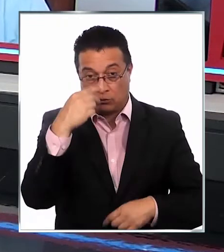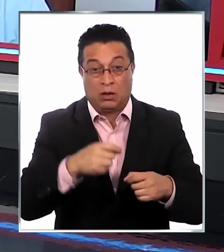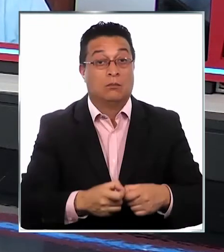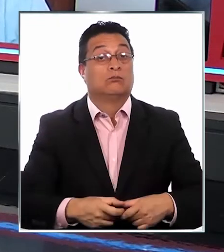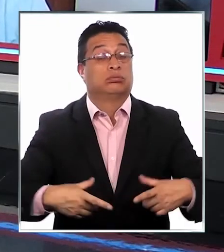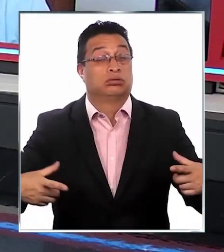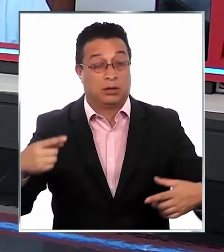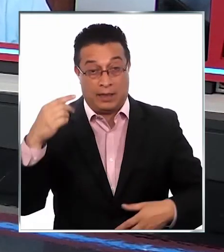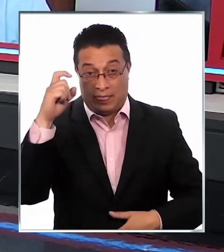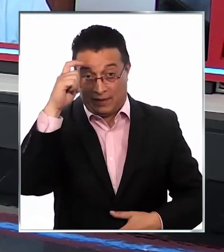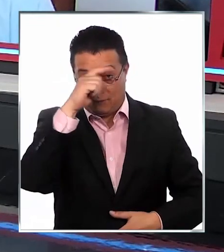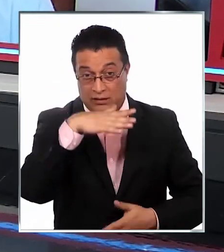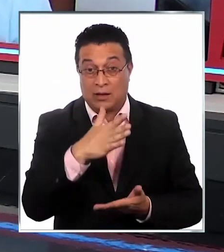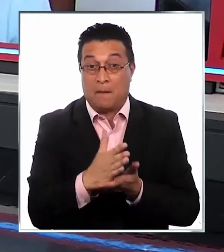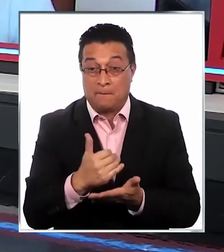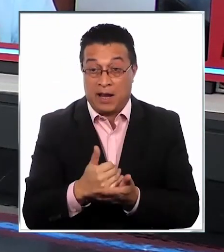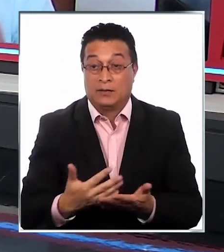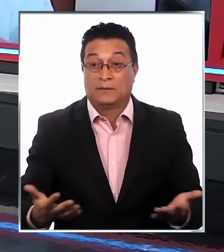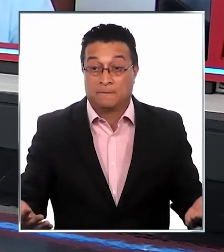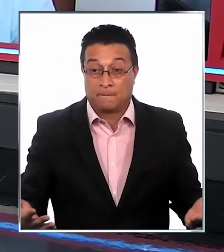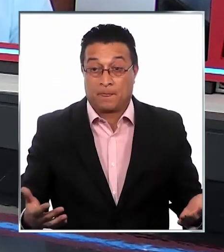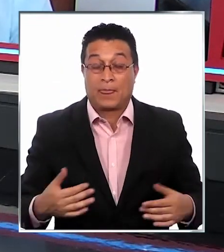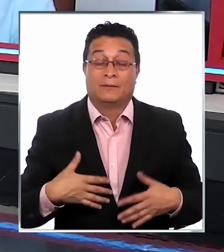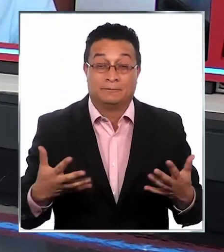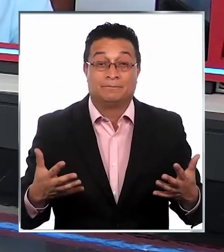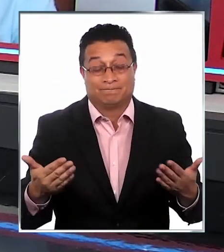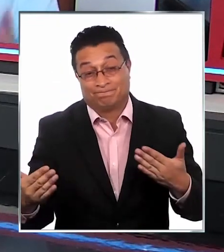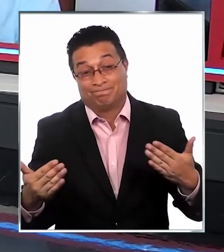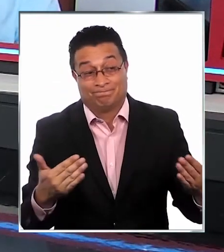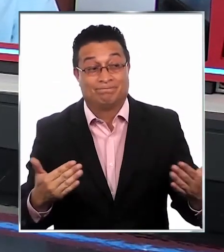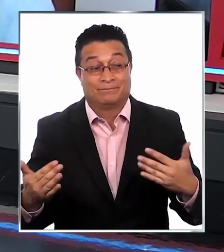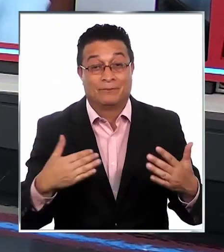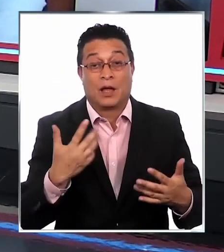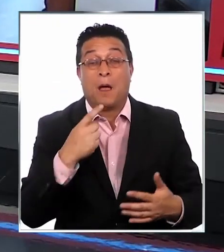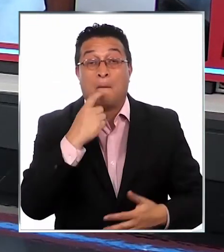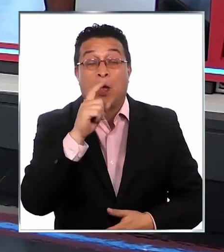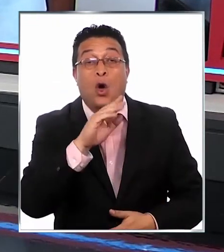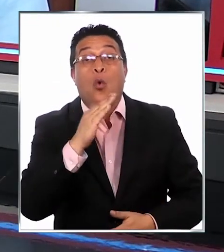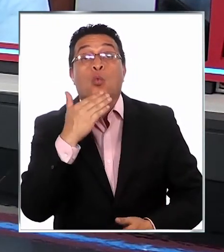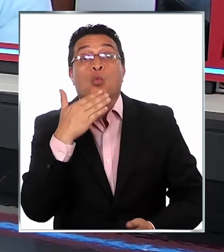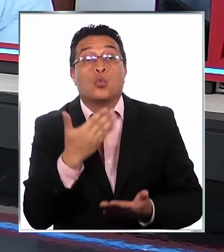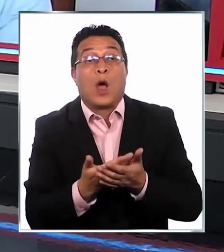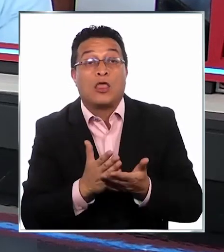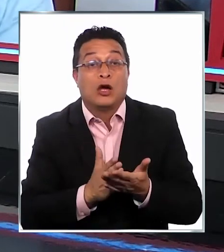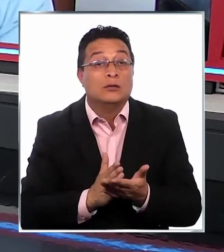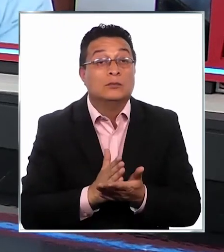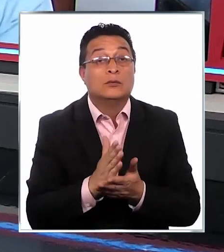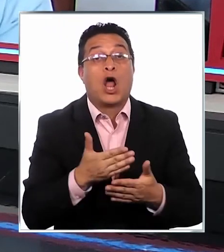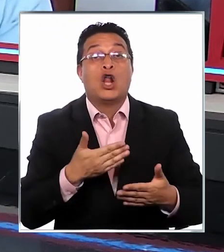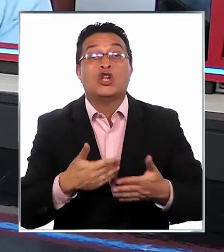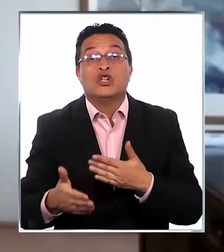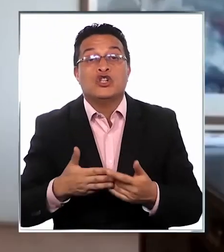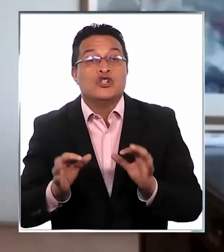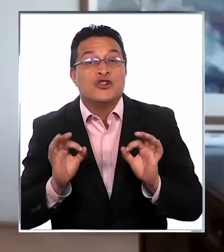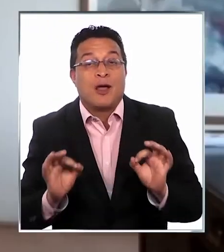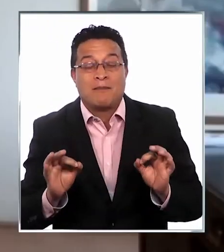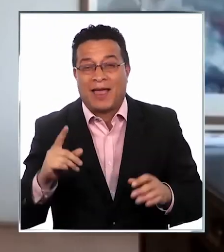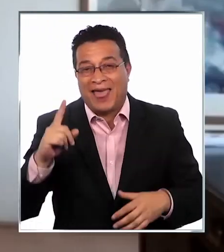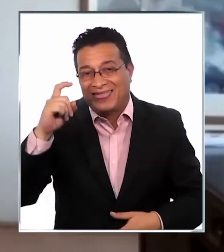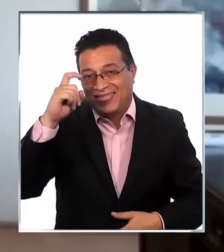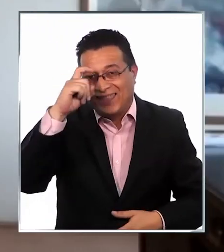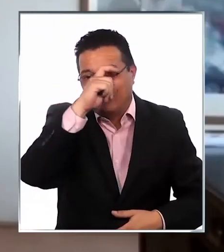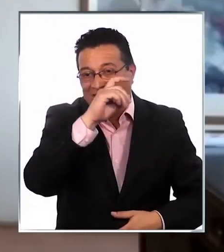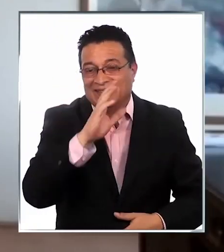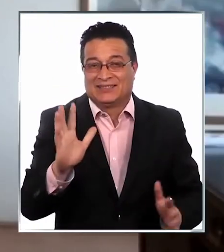Entonces eso complica mucho los planes, claro, probablemente. Entonces, en el fondo, ante la pregunta ¿cuándo vamos a empezar con un sistema mucho más normal? Es difícil el